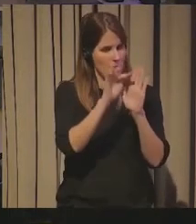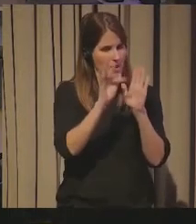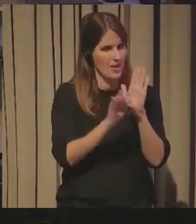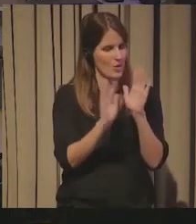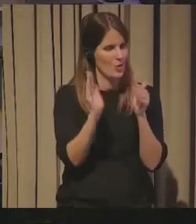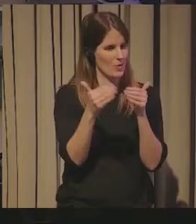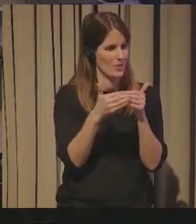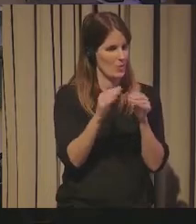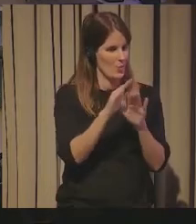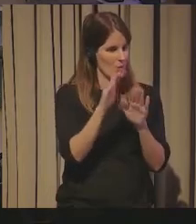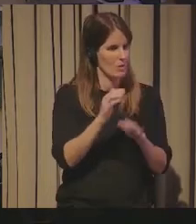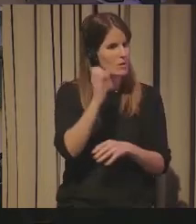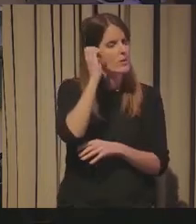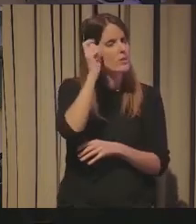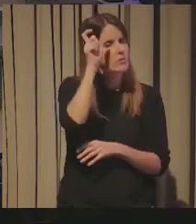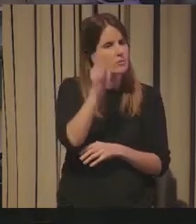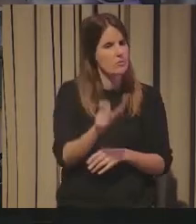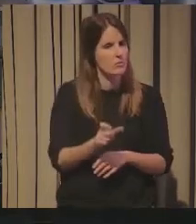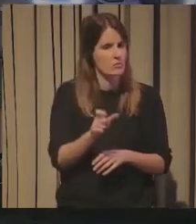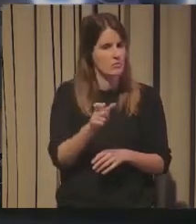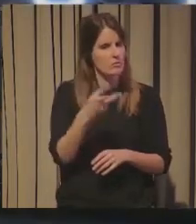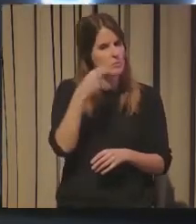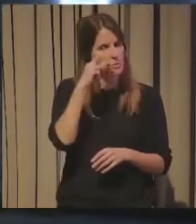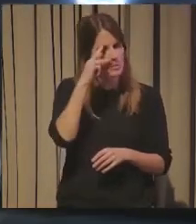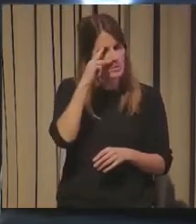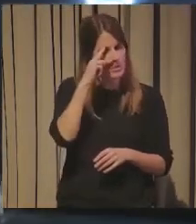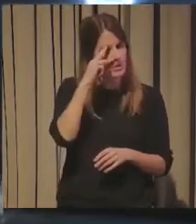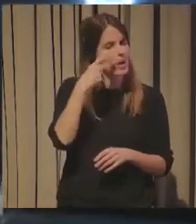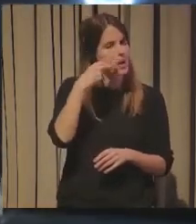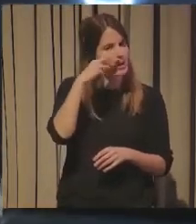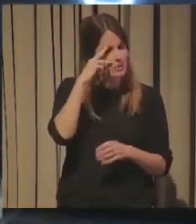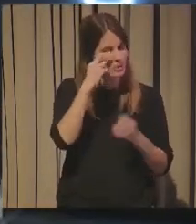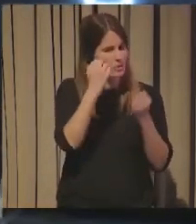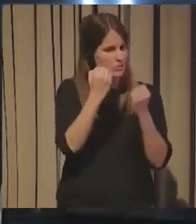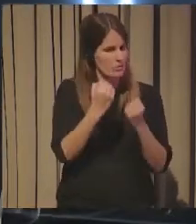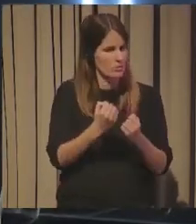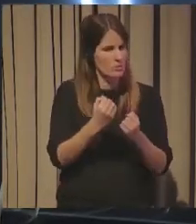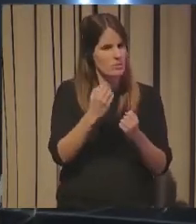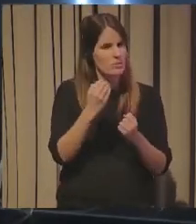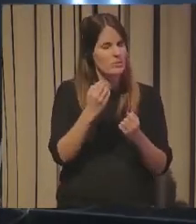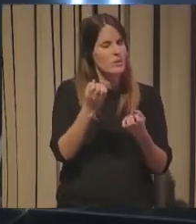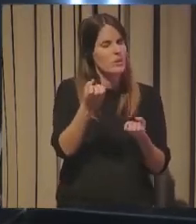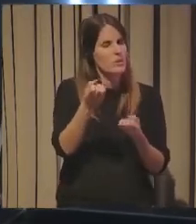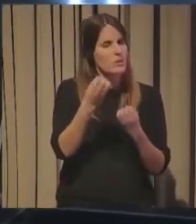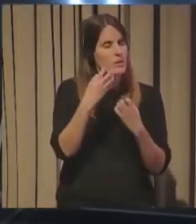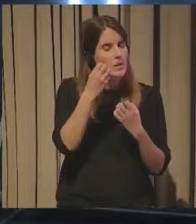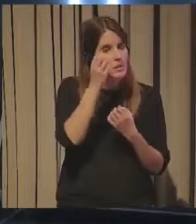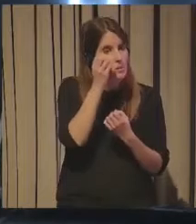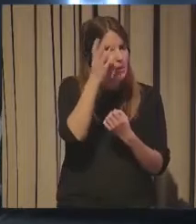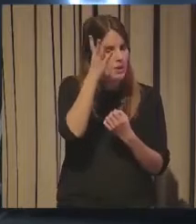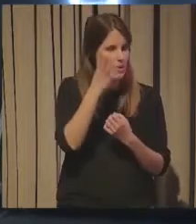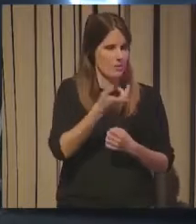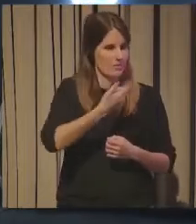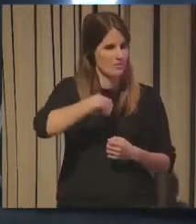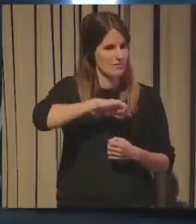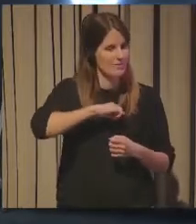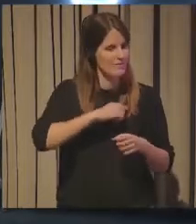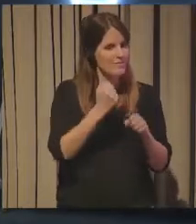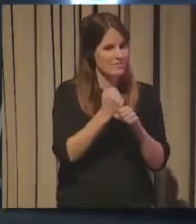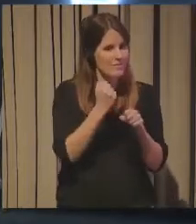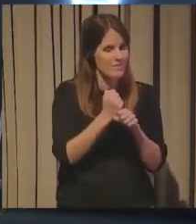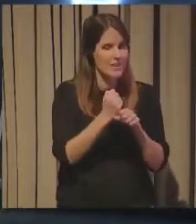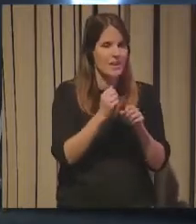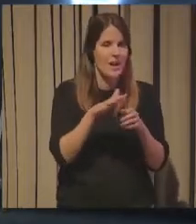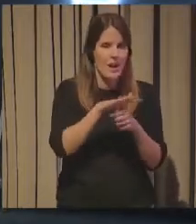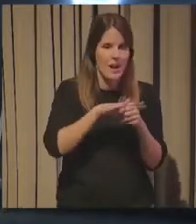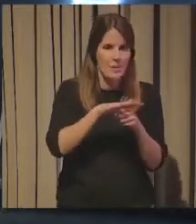gran eminencia y una persona enormemente inspiradora que, por lo menos para quienes trabajamos en transformar